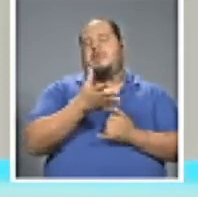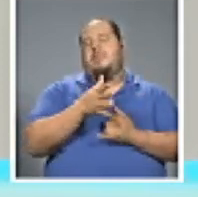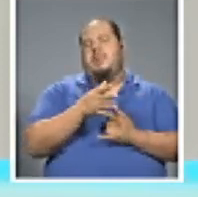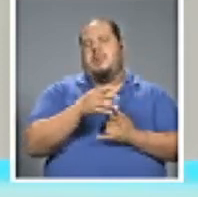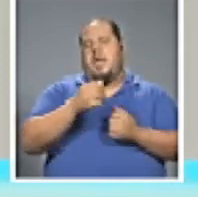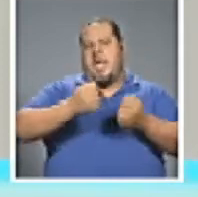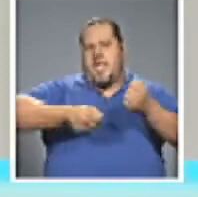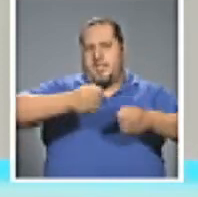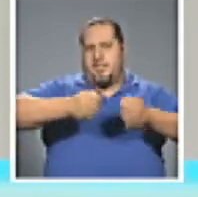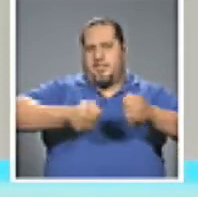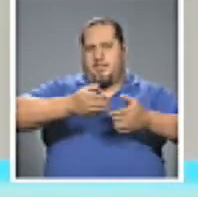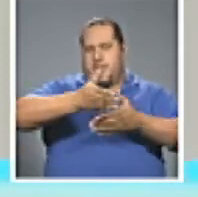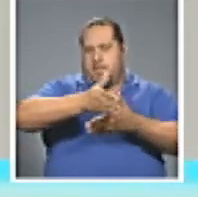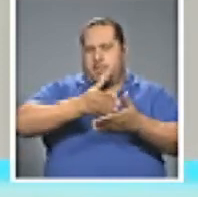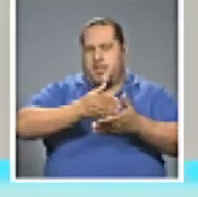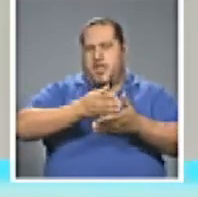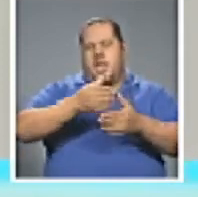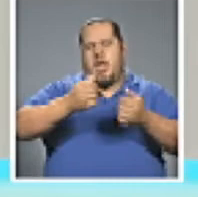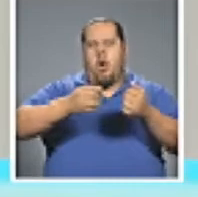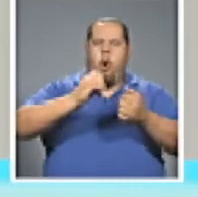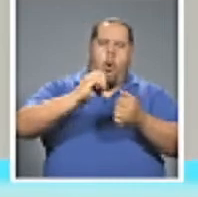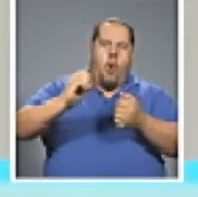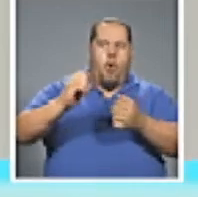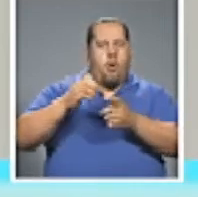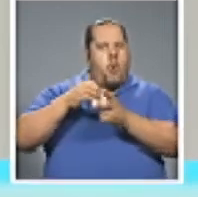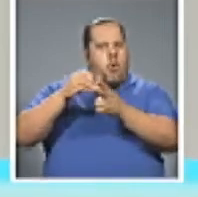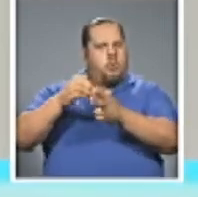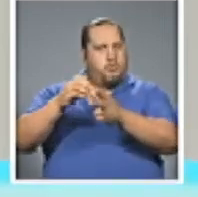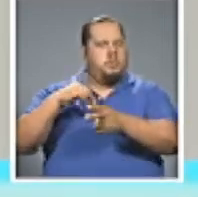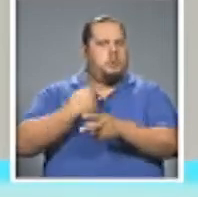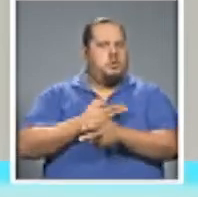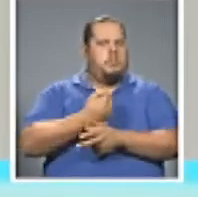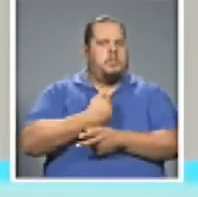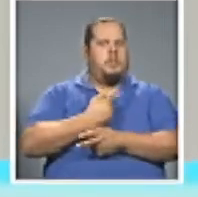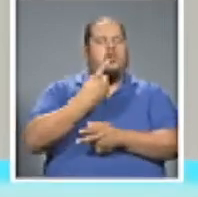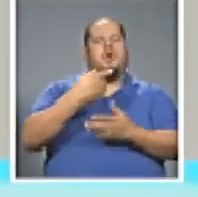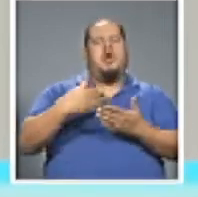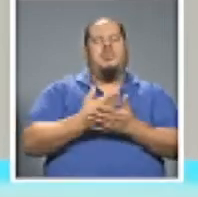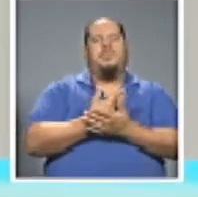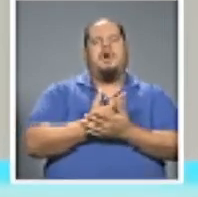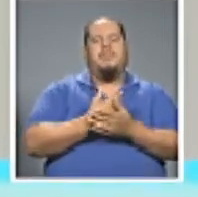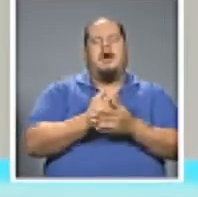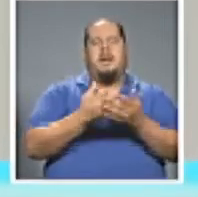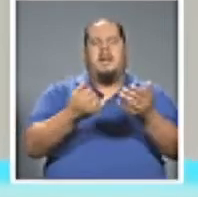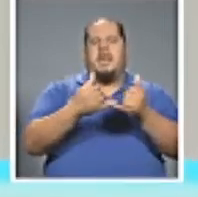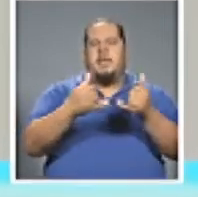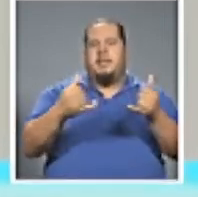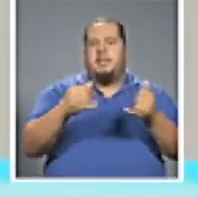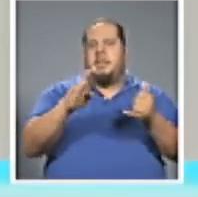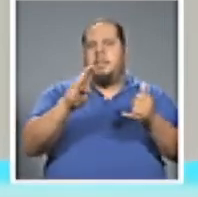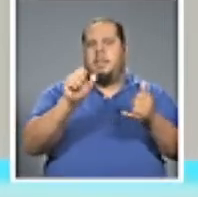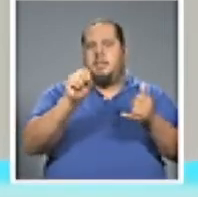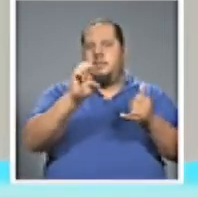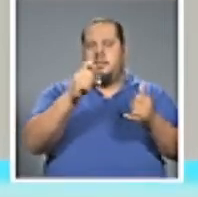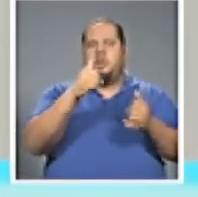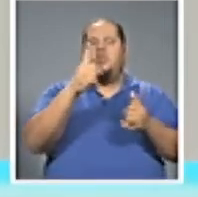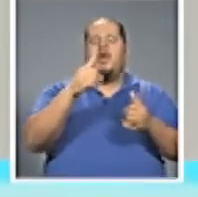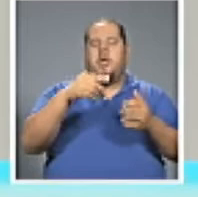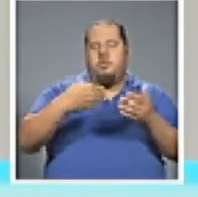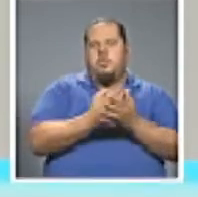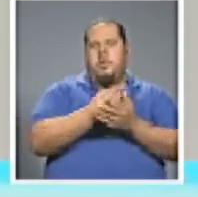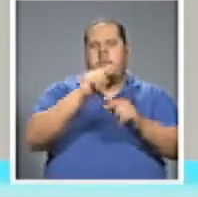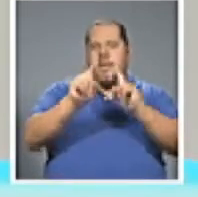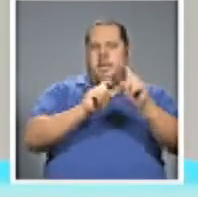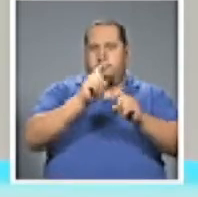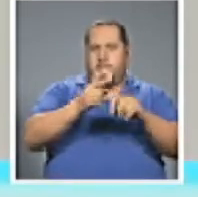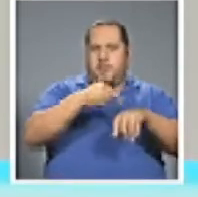de septiembre u octubre vamos a estar sacando una nueva línea de base, una encuesta a nivel nacional que nos va a